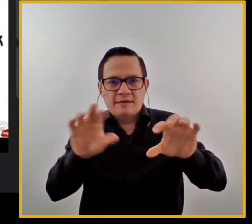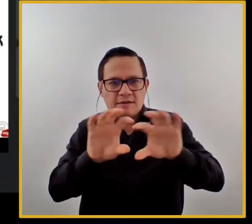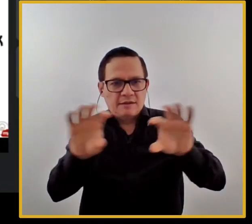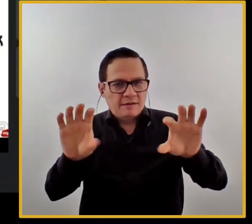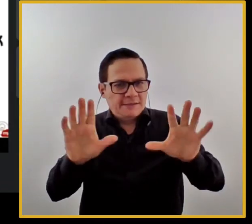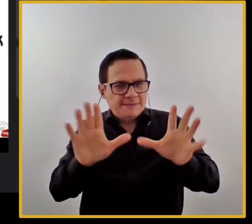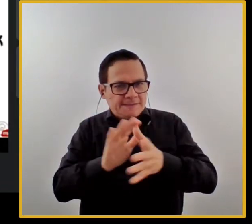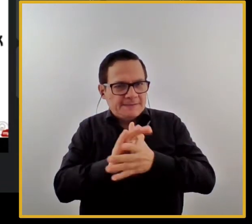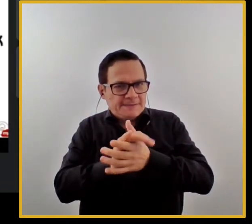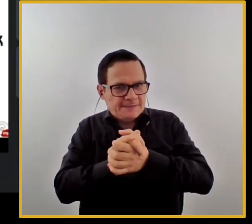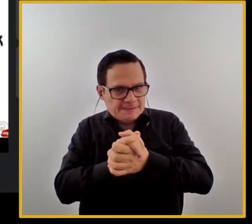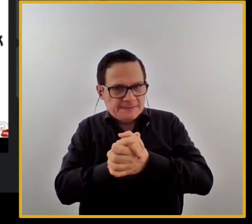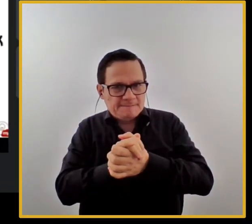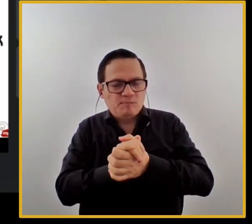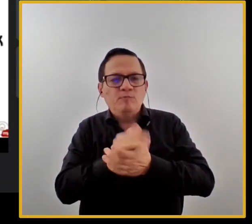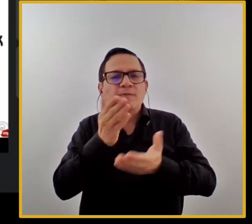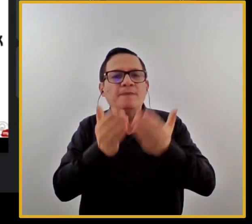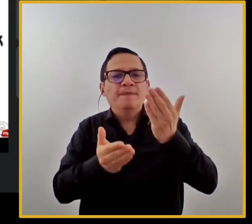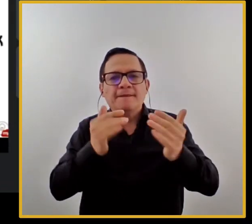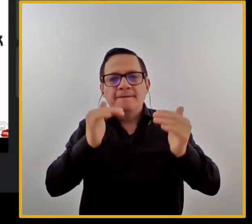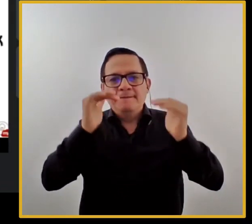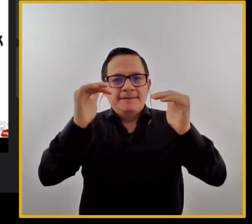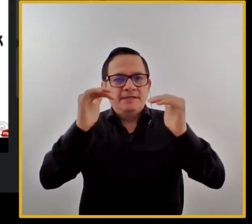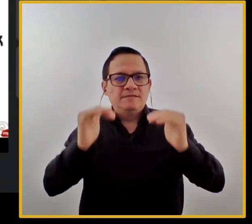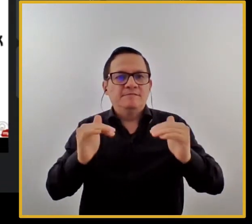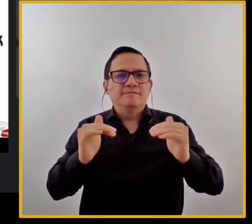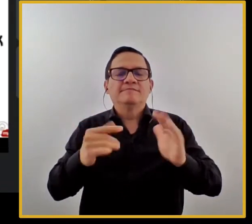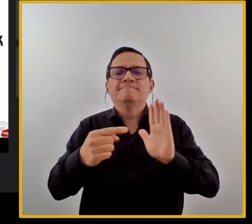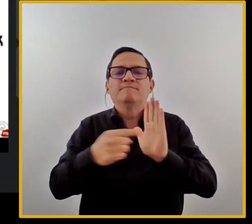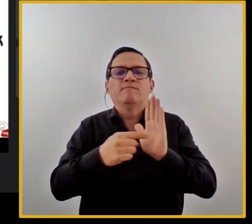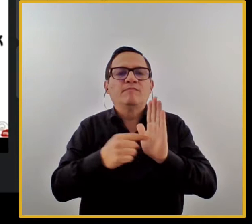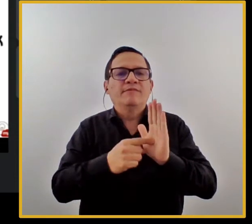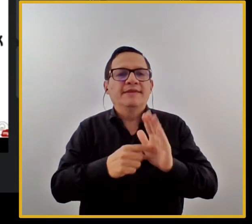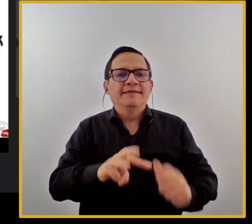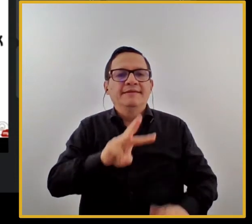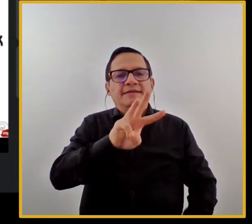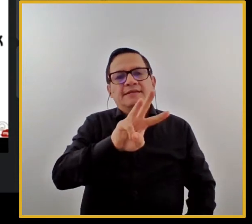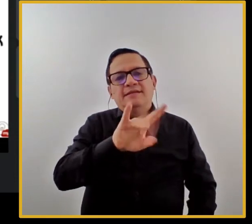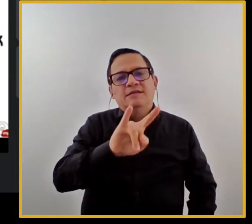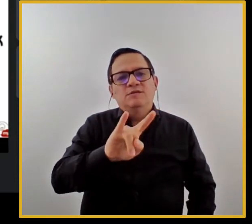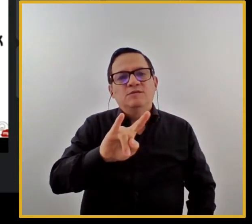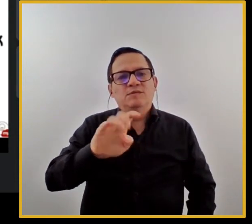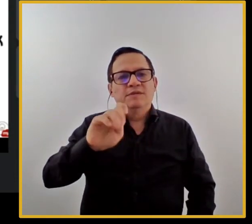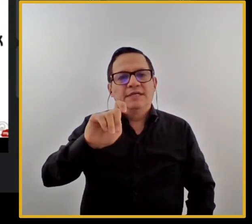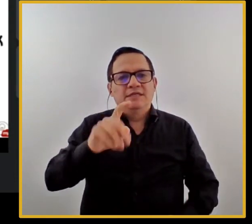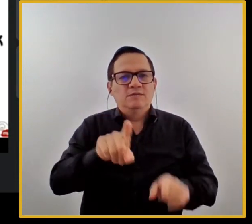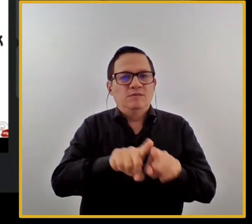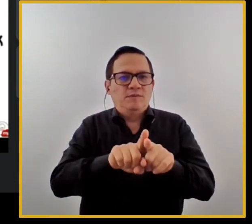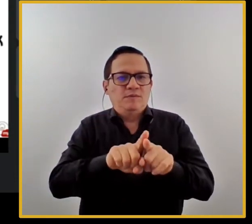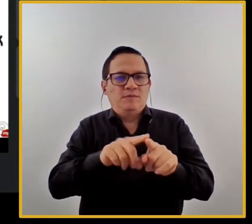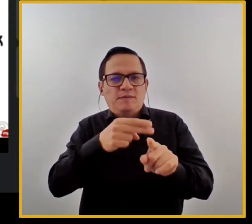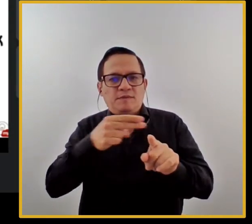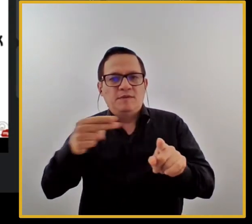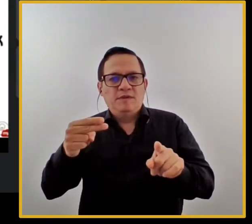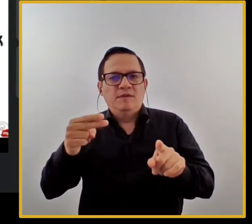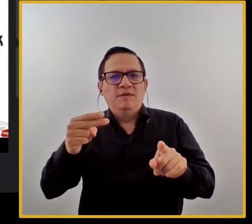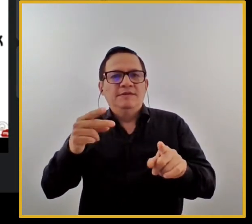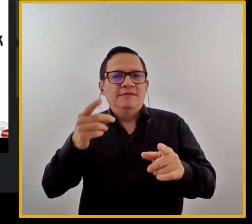tenemos que nos queda allí 3ux a la 3 por du igual a u al cuadrado de